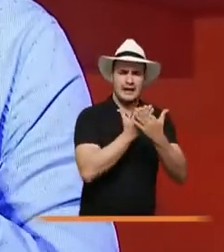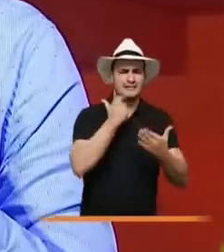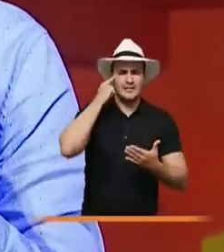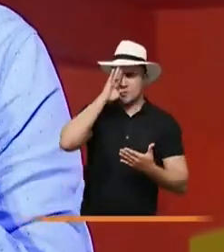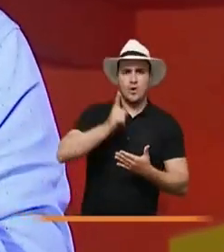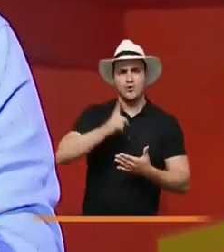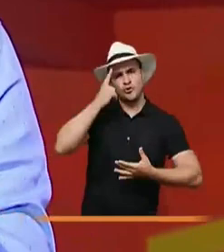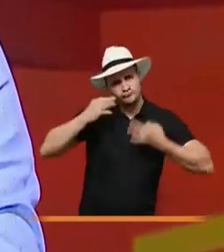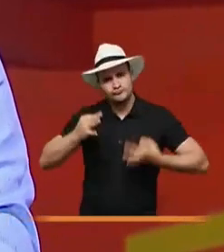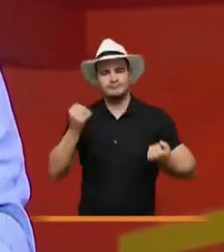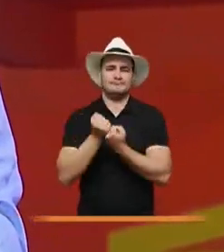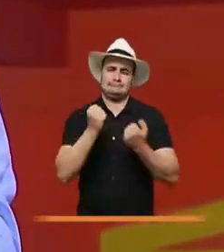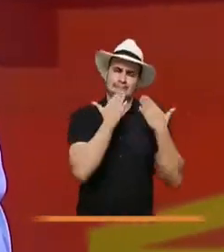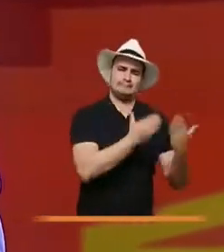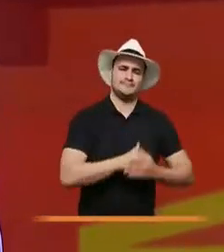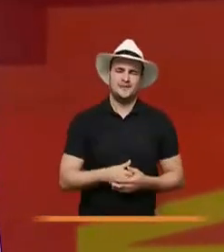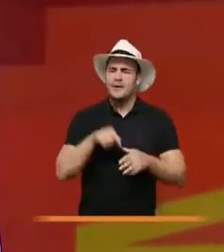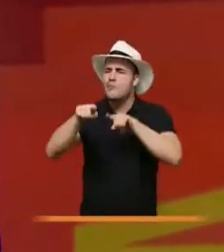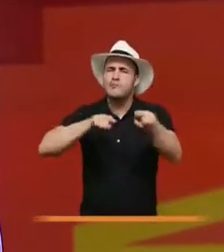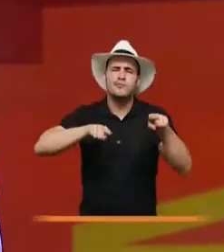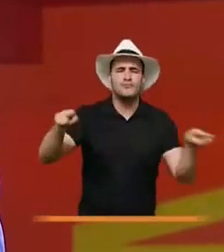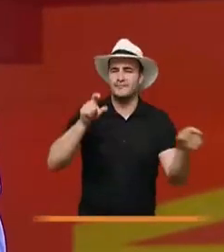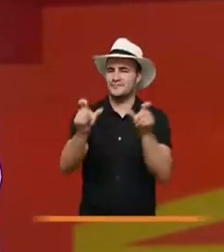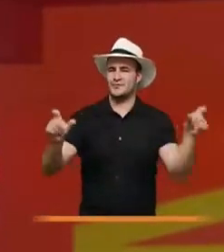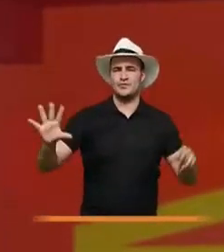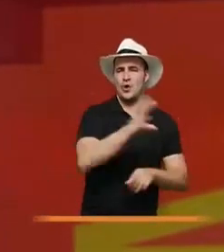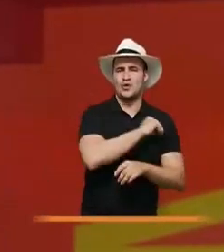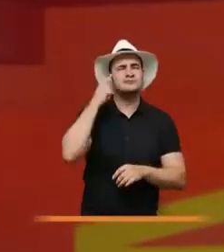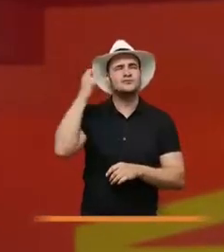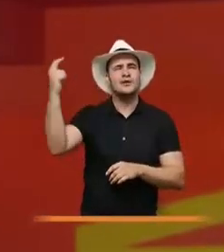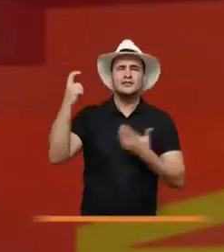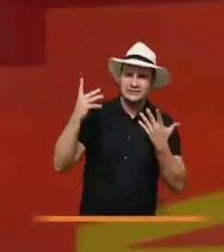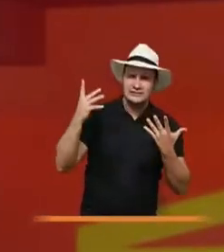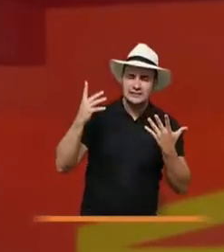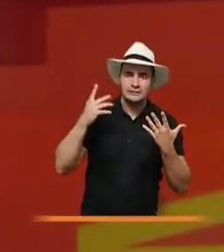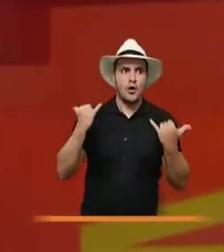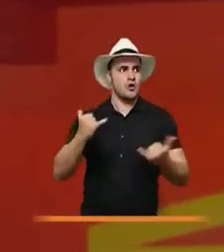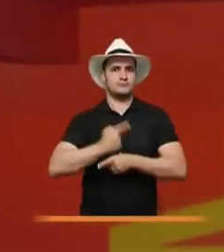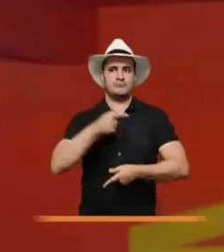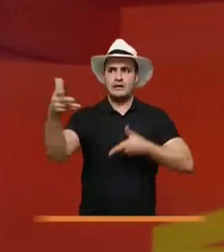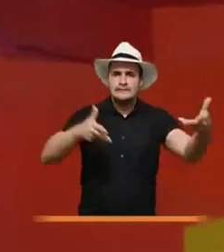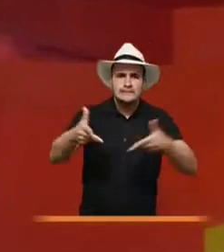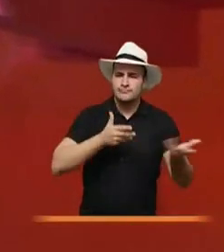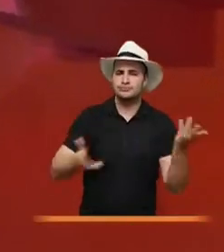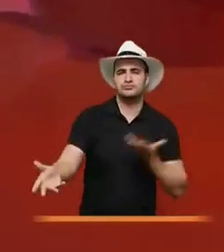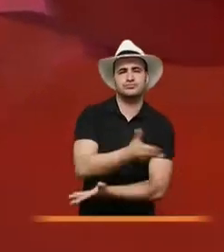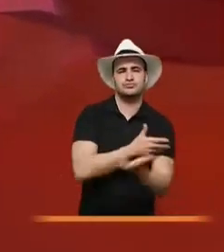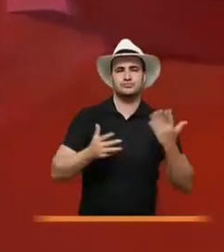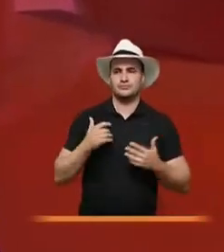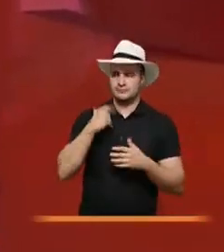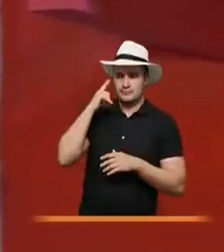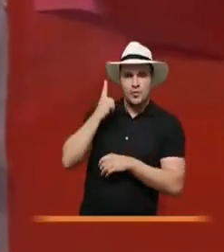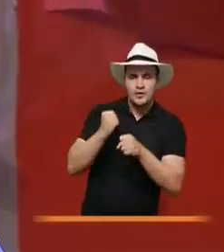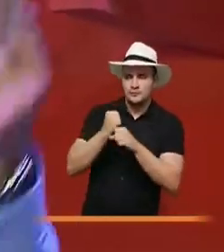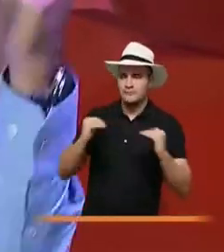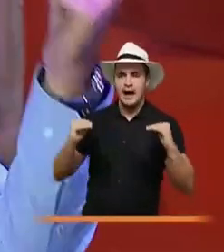que hoy por hoy hacen parte de un sueño llamado festival que cada año crece más y que tiene muchas cosas bonitas